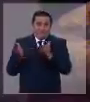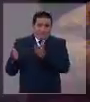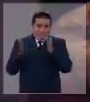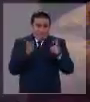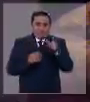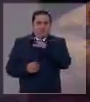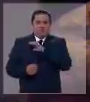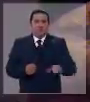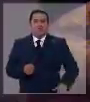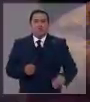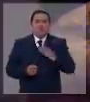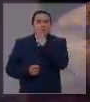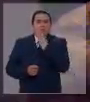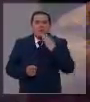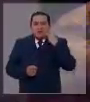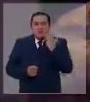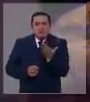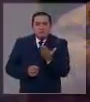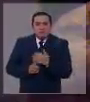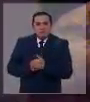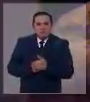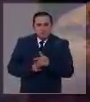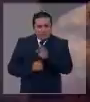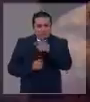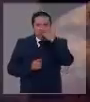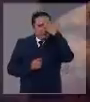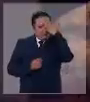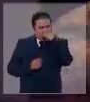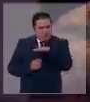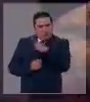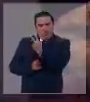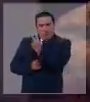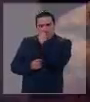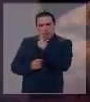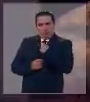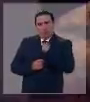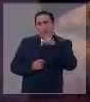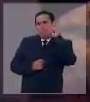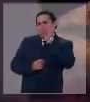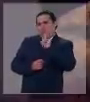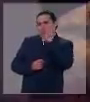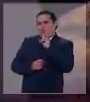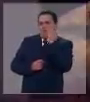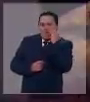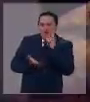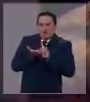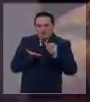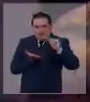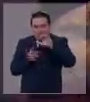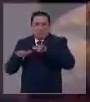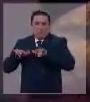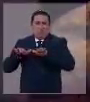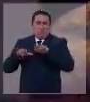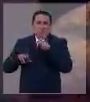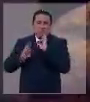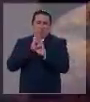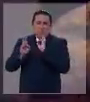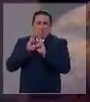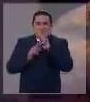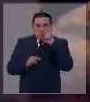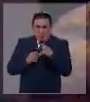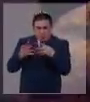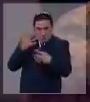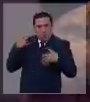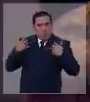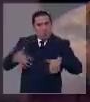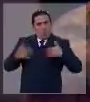usted sabe muy bien que las mujeres somos muy activas en redes sociales y por lo tanto pues hubo muchas preguntas de mujeres y de manera